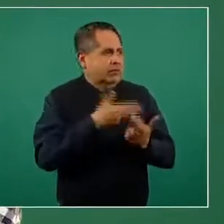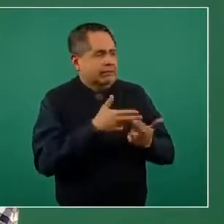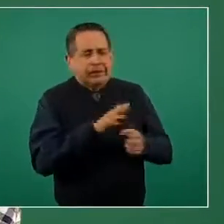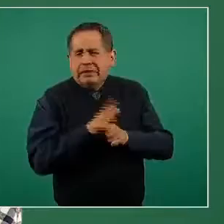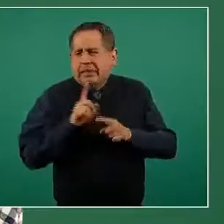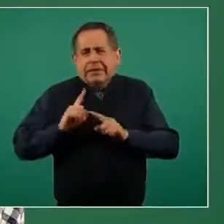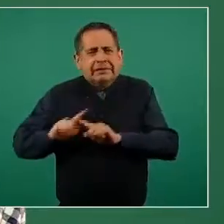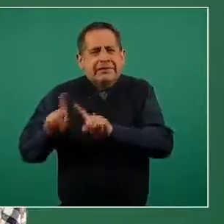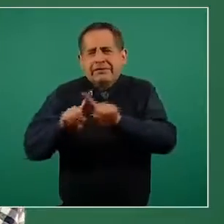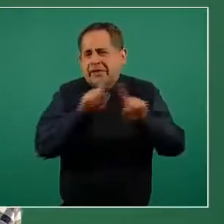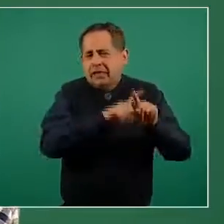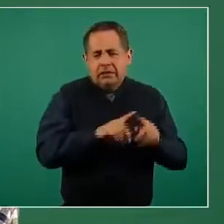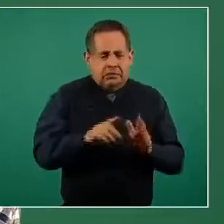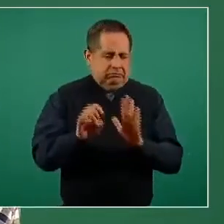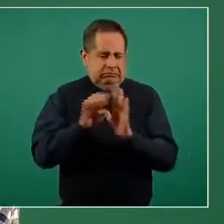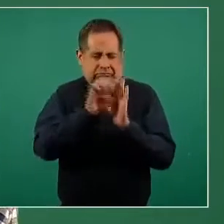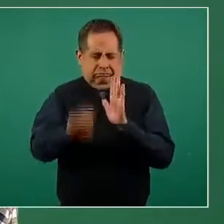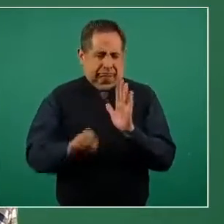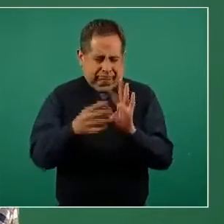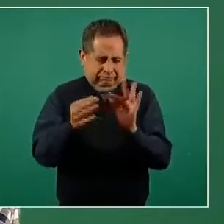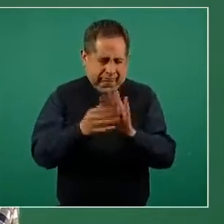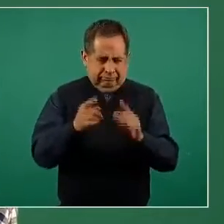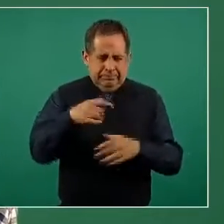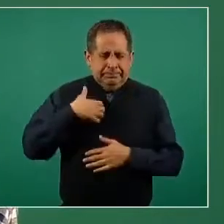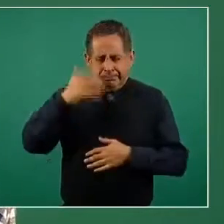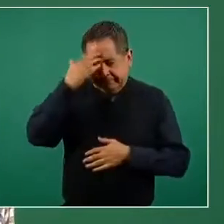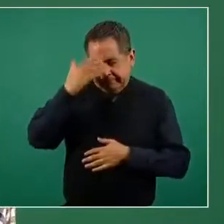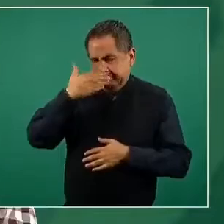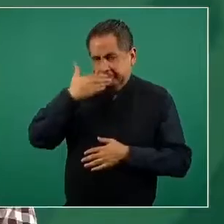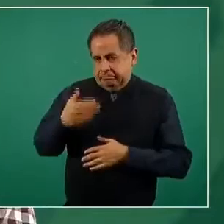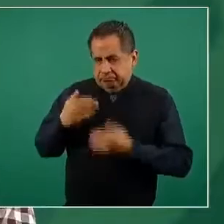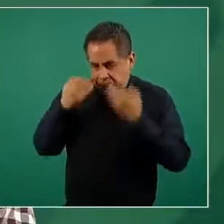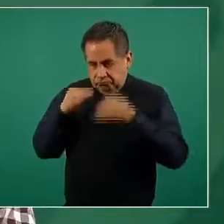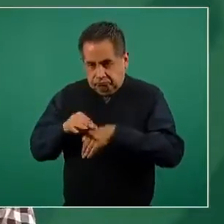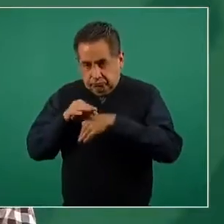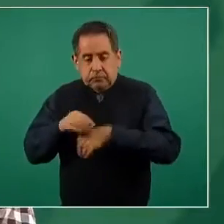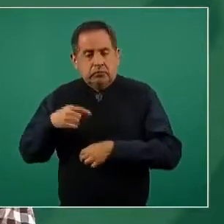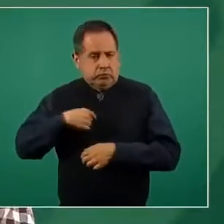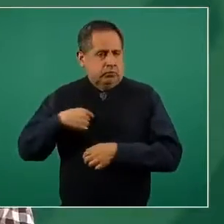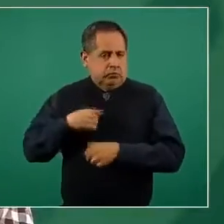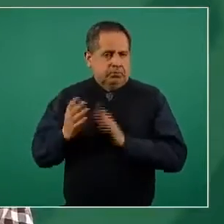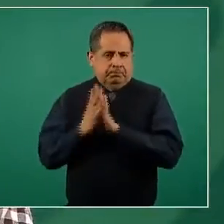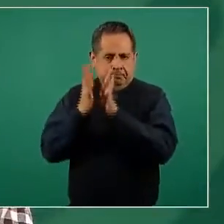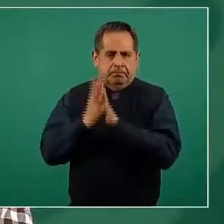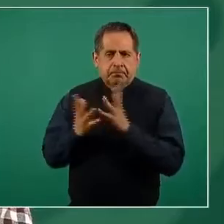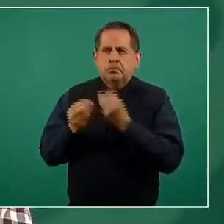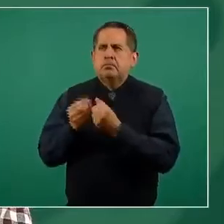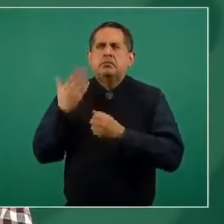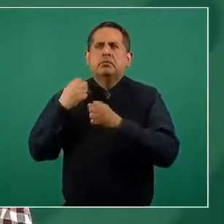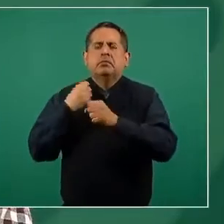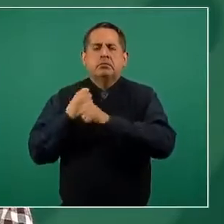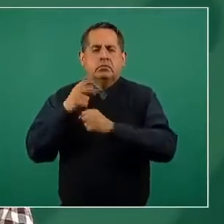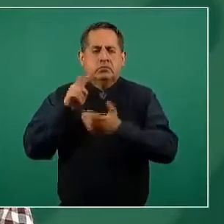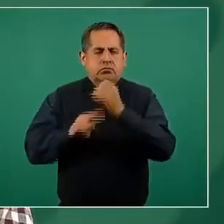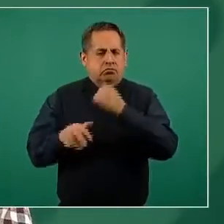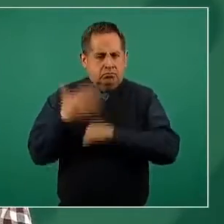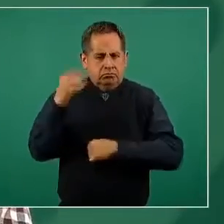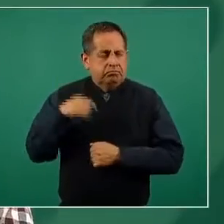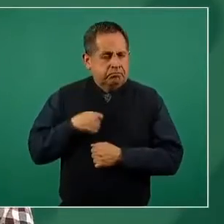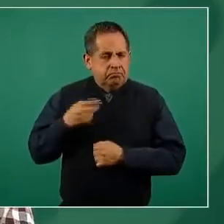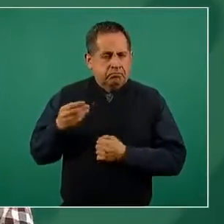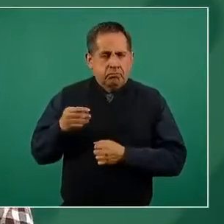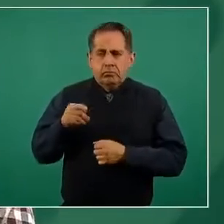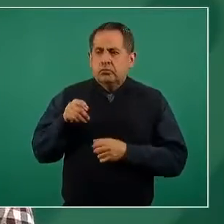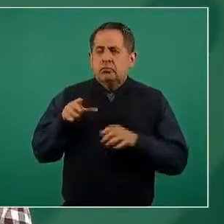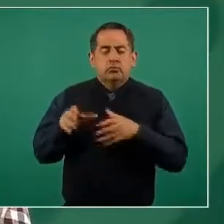ejemplo. Y pongo un ejemplo muy concreto que conozco muy bien, puesto que participé en 2015, ya lo había comentado, en